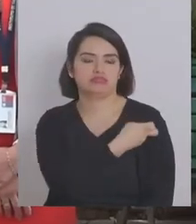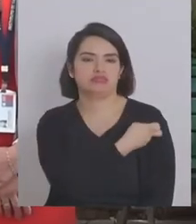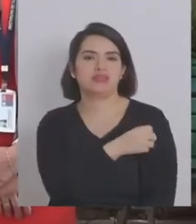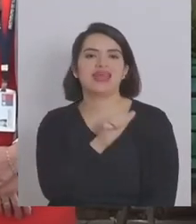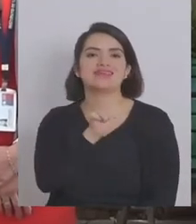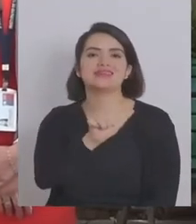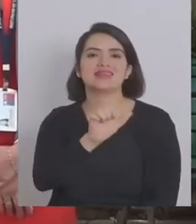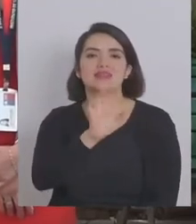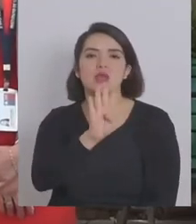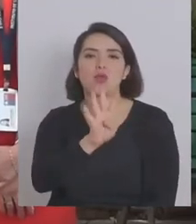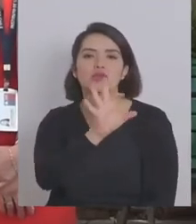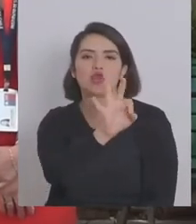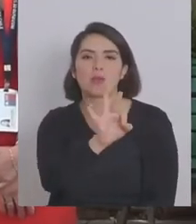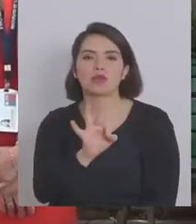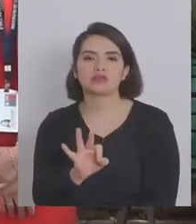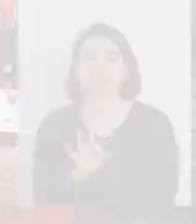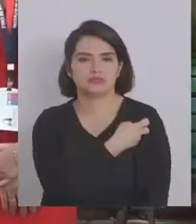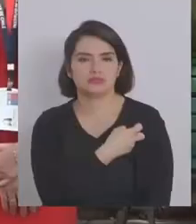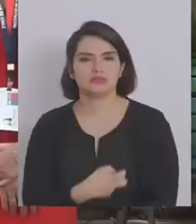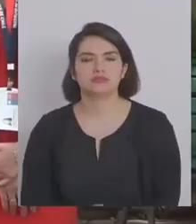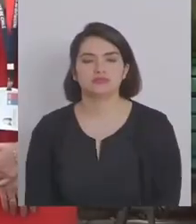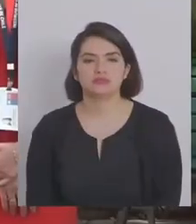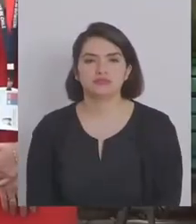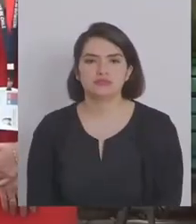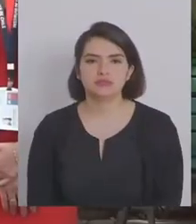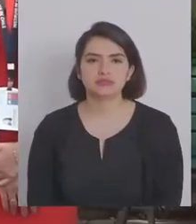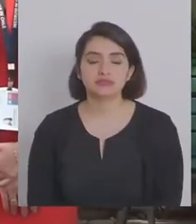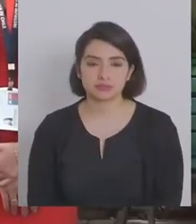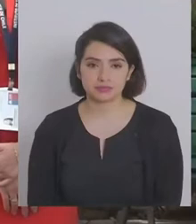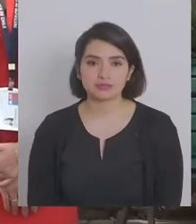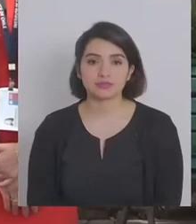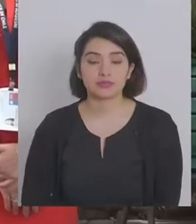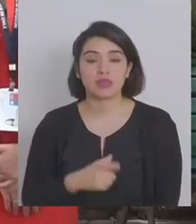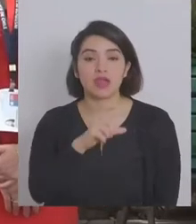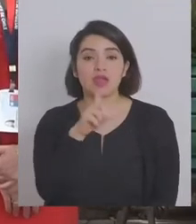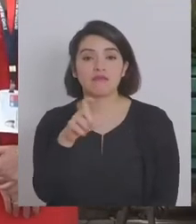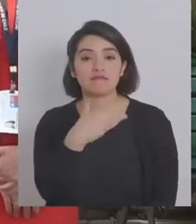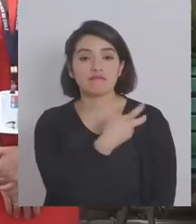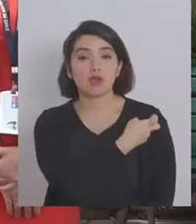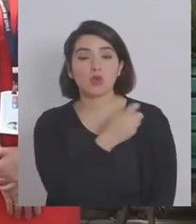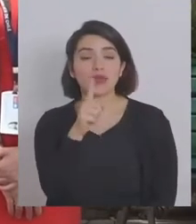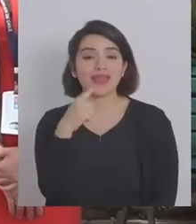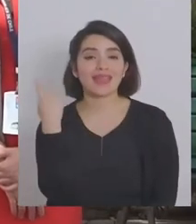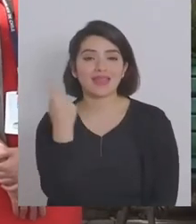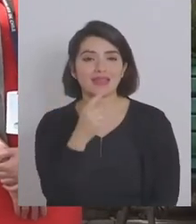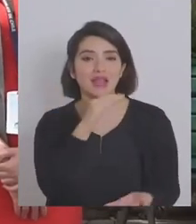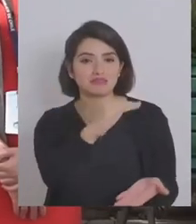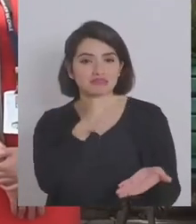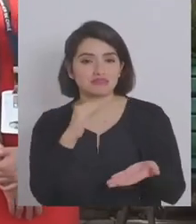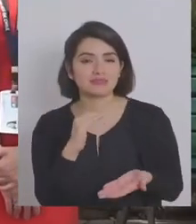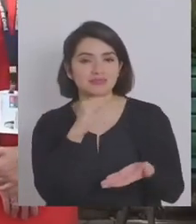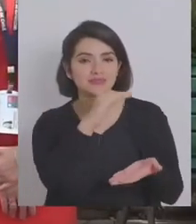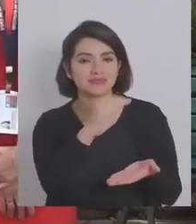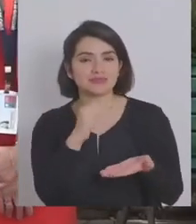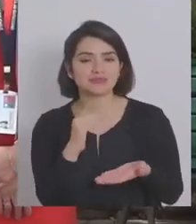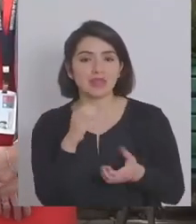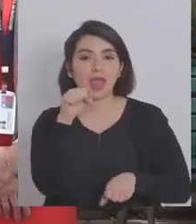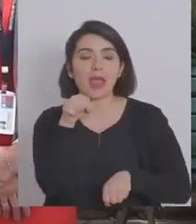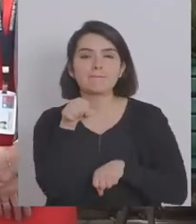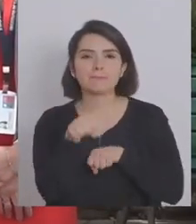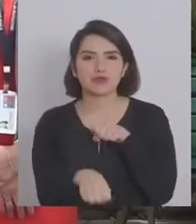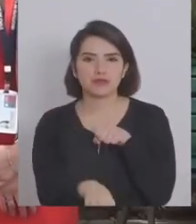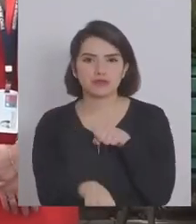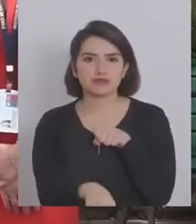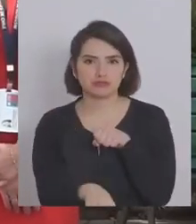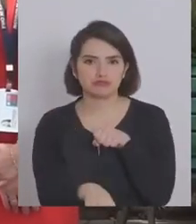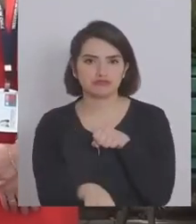la que vamos a publicar. Las vacunas en general van a ir llegando a medida de que estas aprobaciones estén